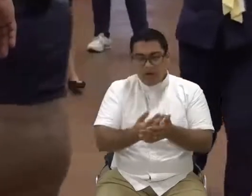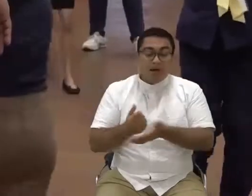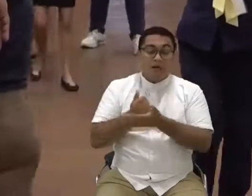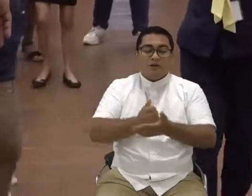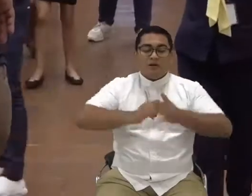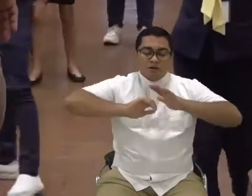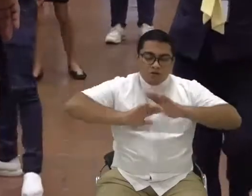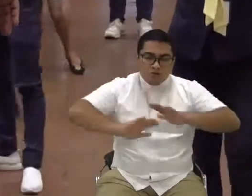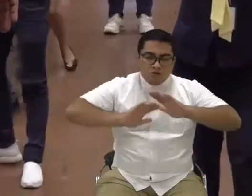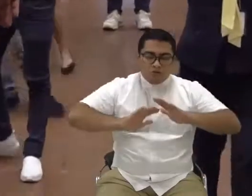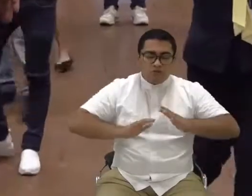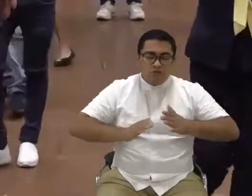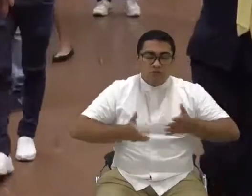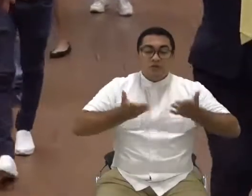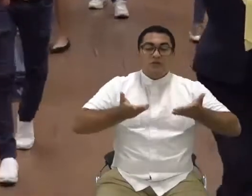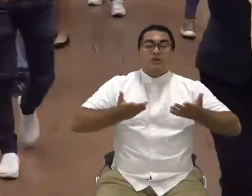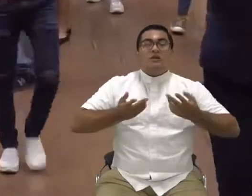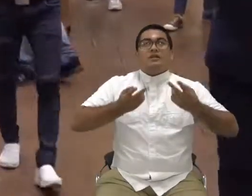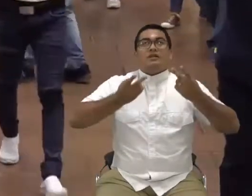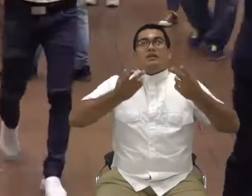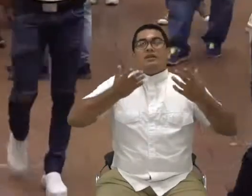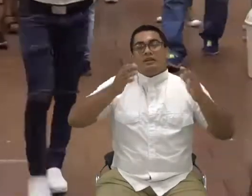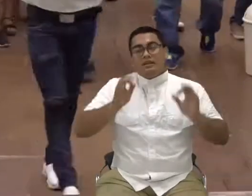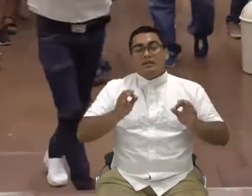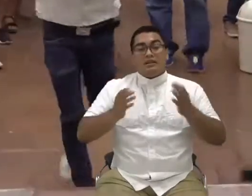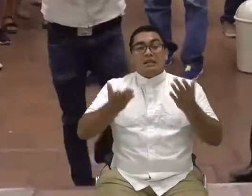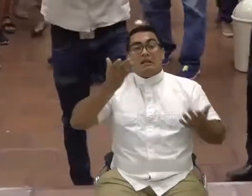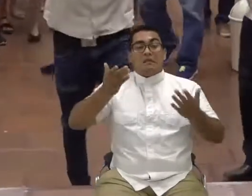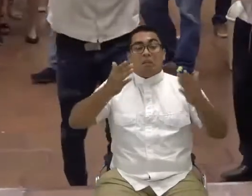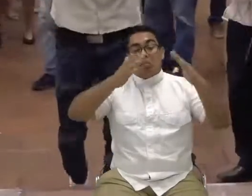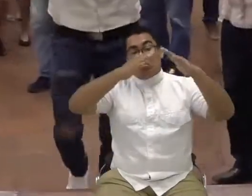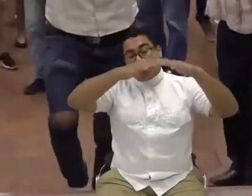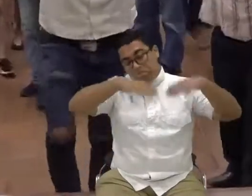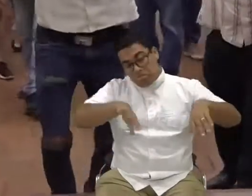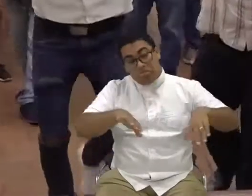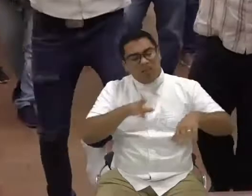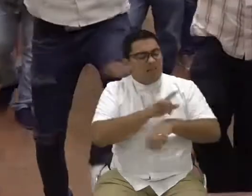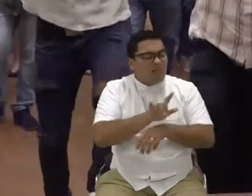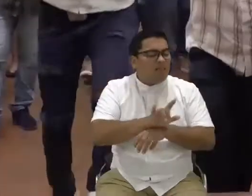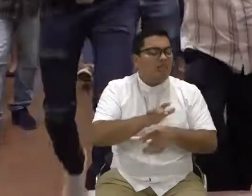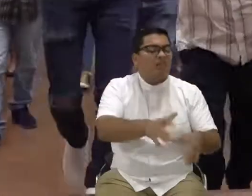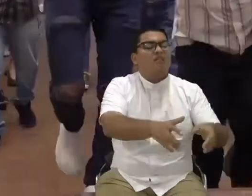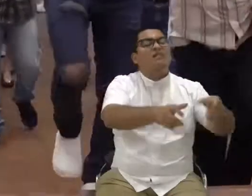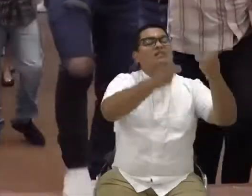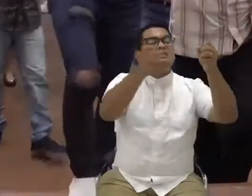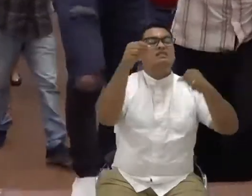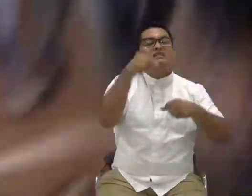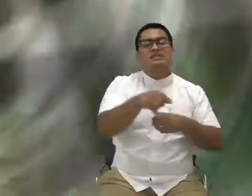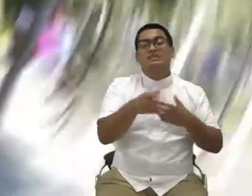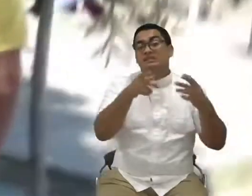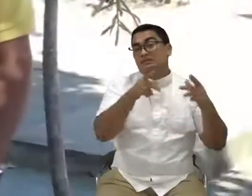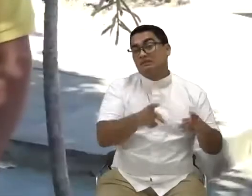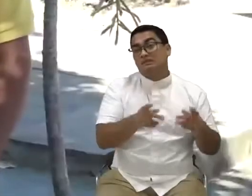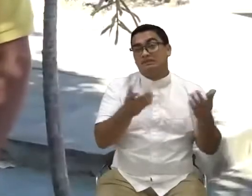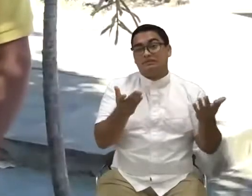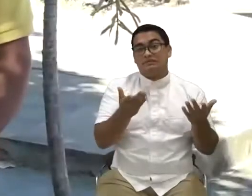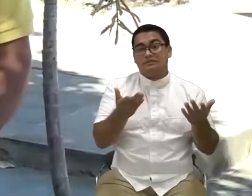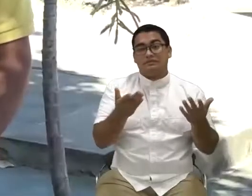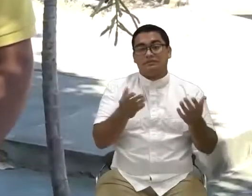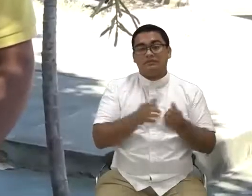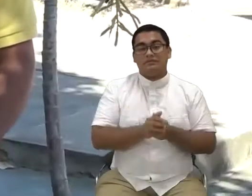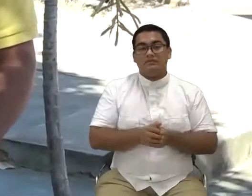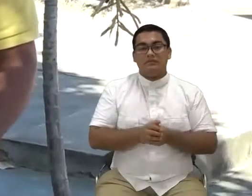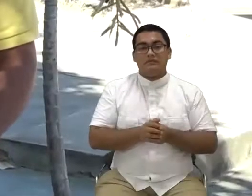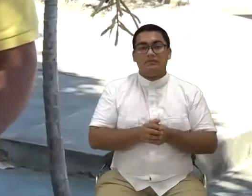o rescate de personas en un momento de algún siniestro, alguna eventualidad que se nos presente. A través de